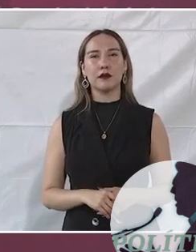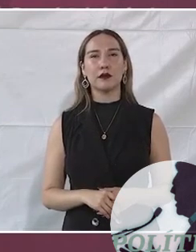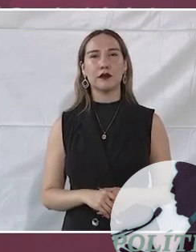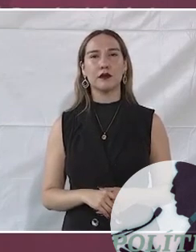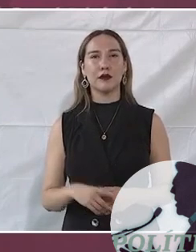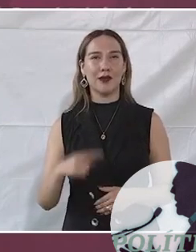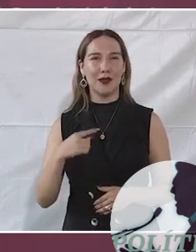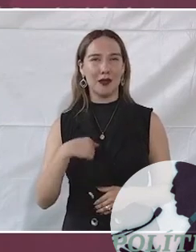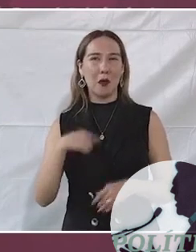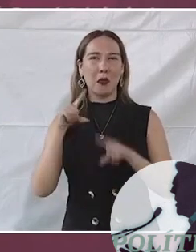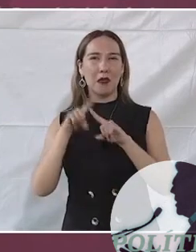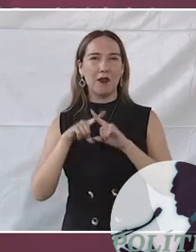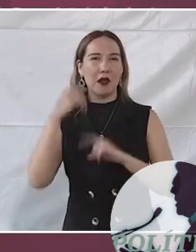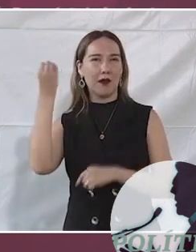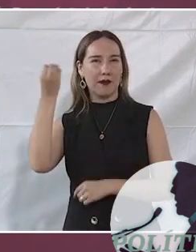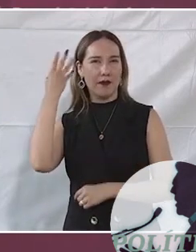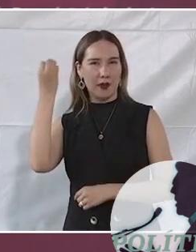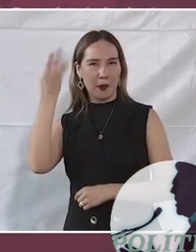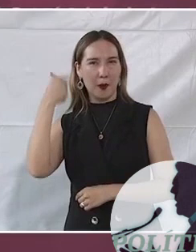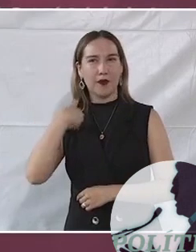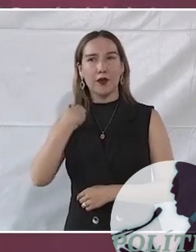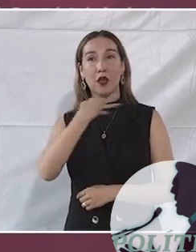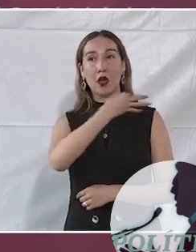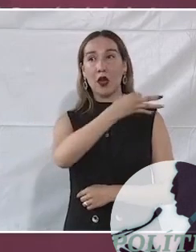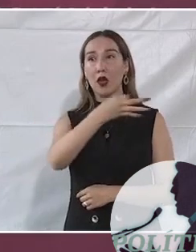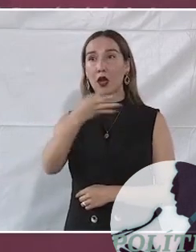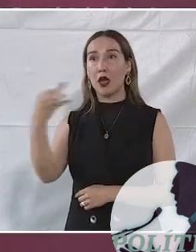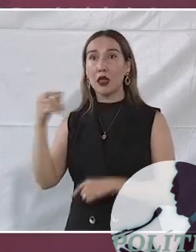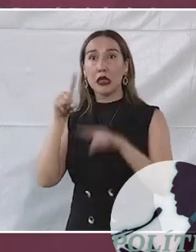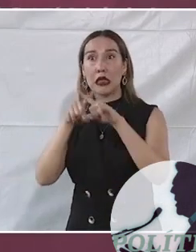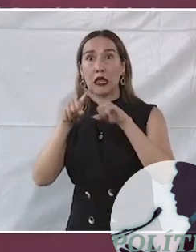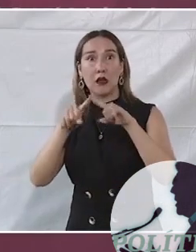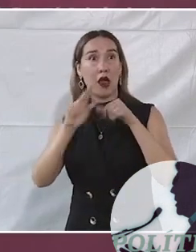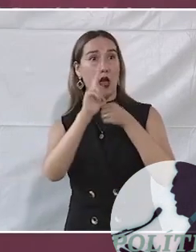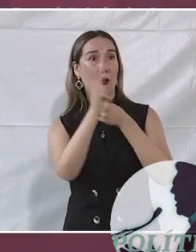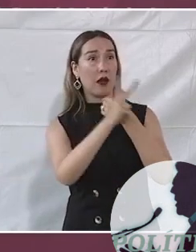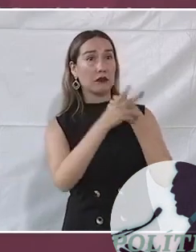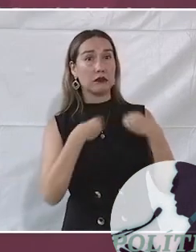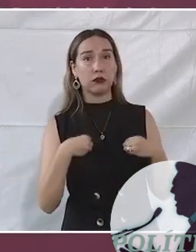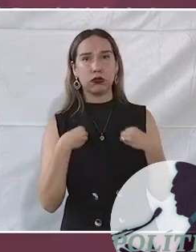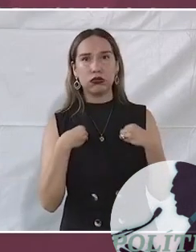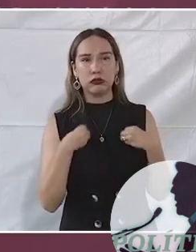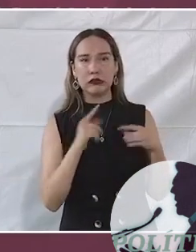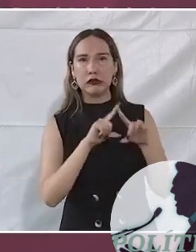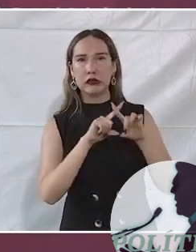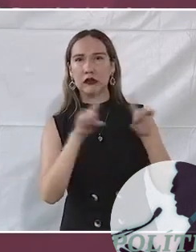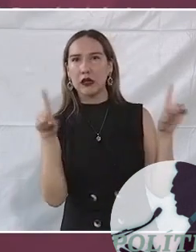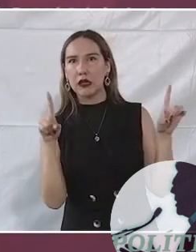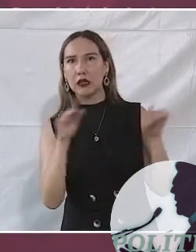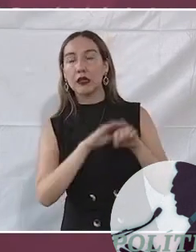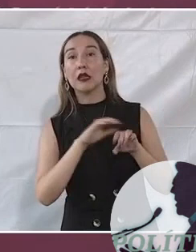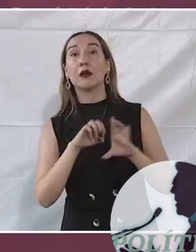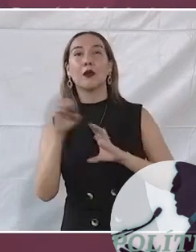respeto lo que es la vida en otros países, en Estados Unidos, por